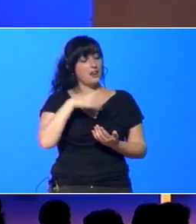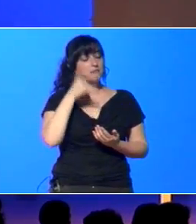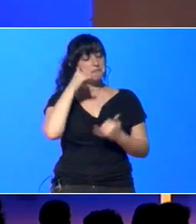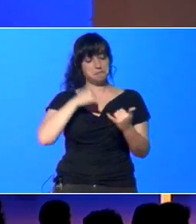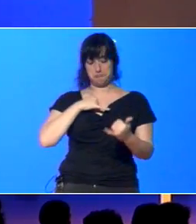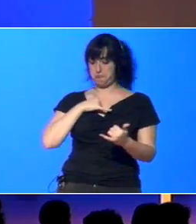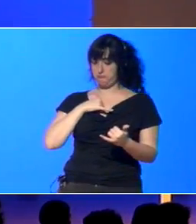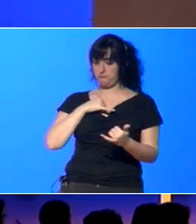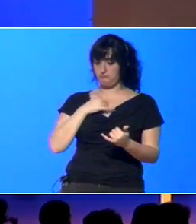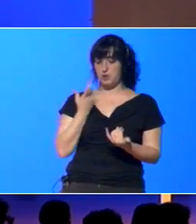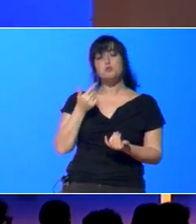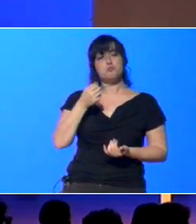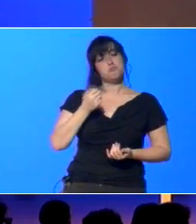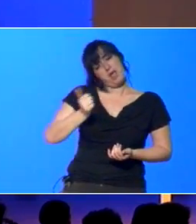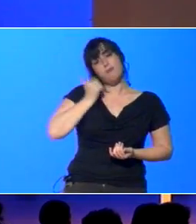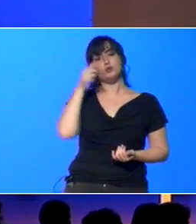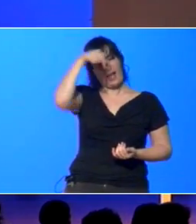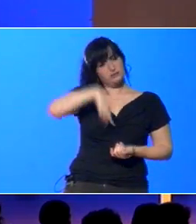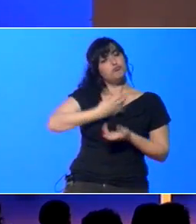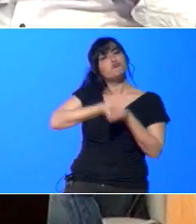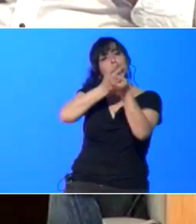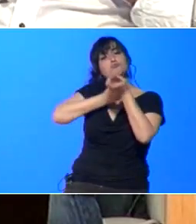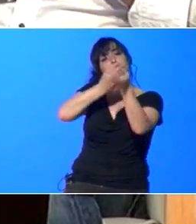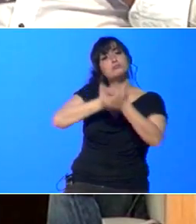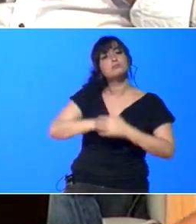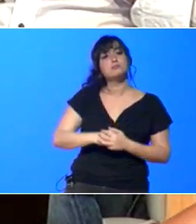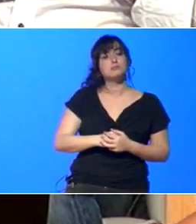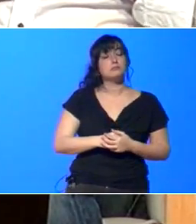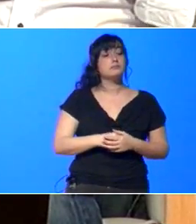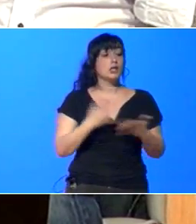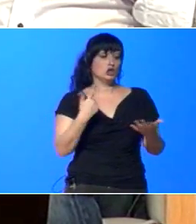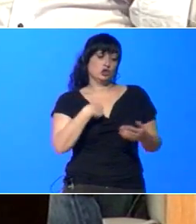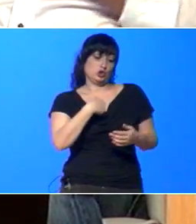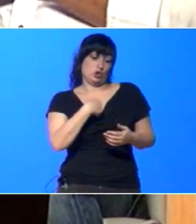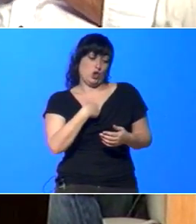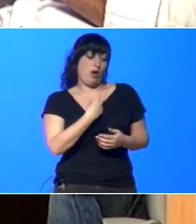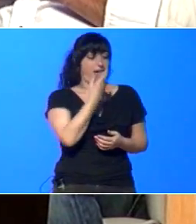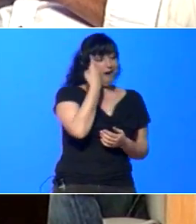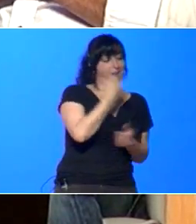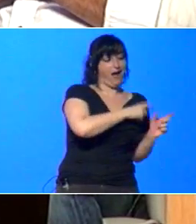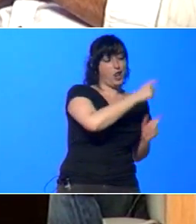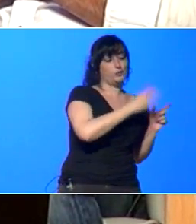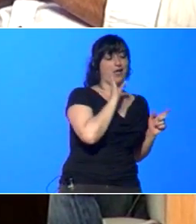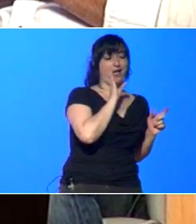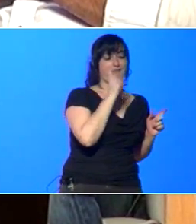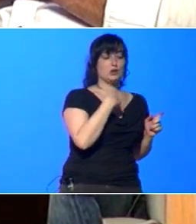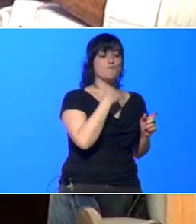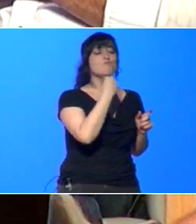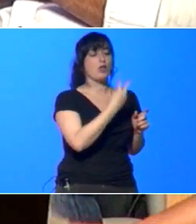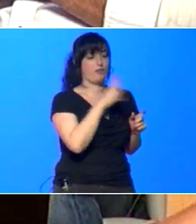momento, lo voy a contar, ¿vale? Por tanto, hablo en boca de todos esos alumnos con los que yo conviví aquel